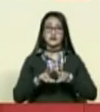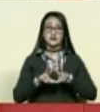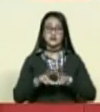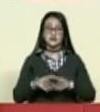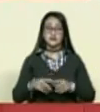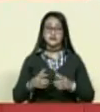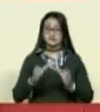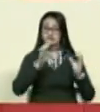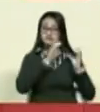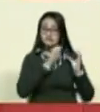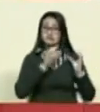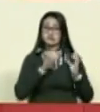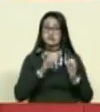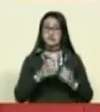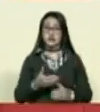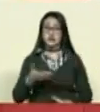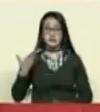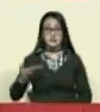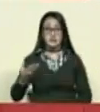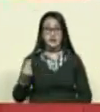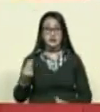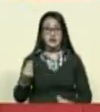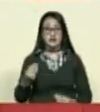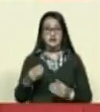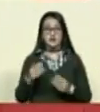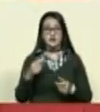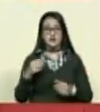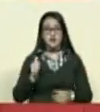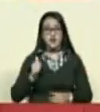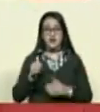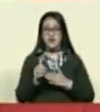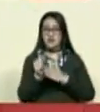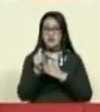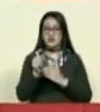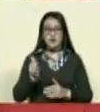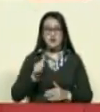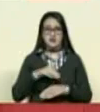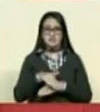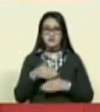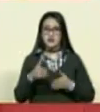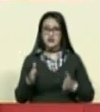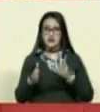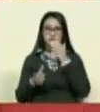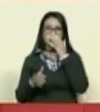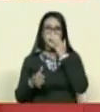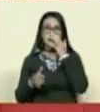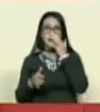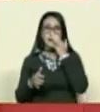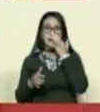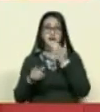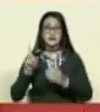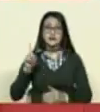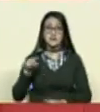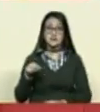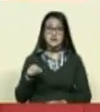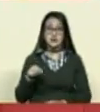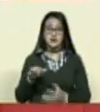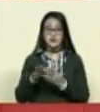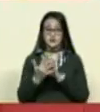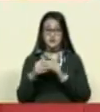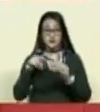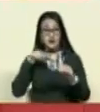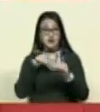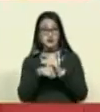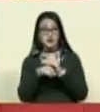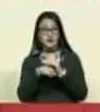gran peso para cualquier ser humano, para cualquier líder, cualquier dirigente, cualquier ministro. Pero además lleva la otra, la gran misión Barrio Nuevo, Barrio